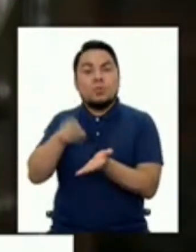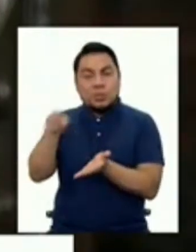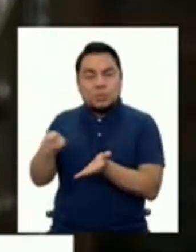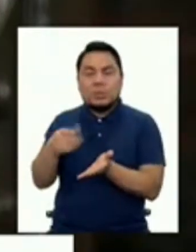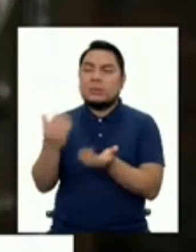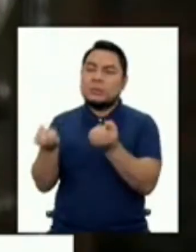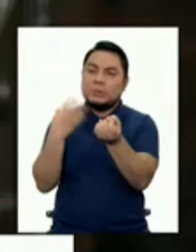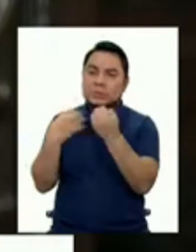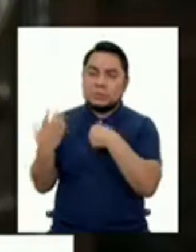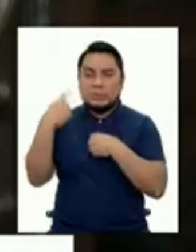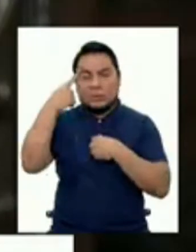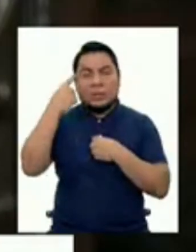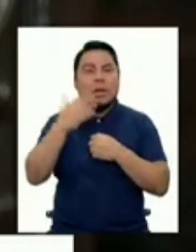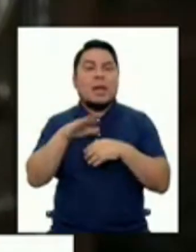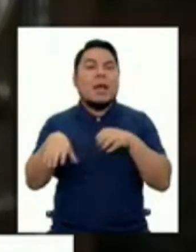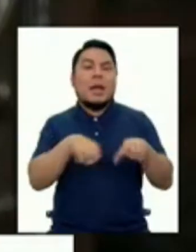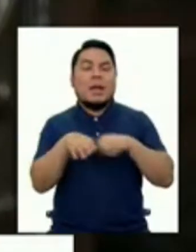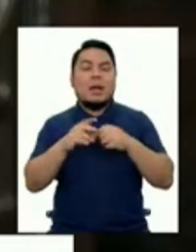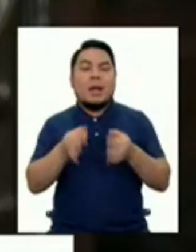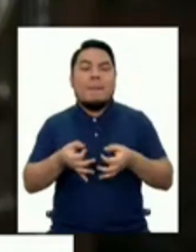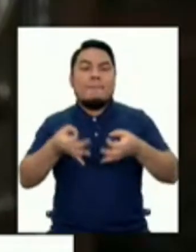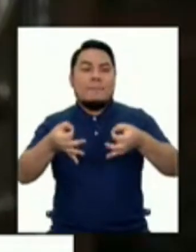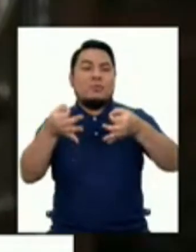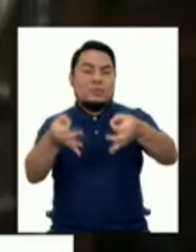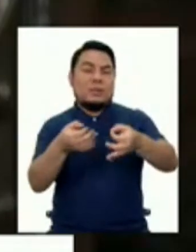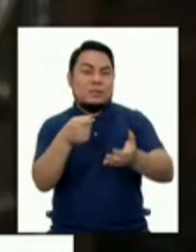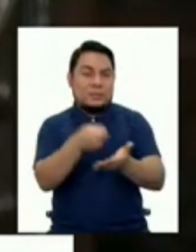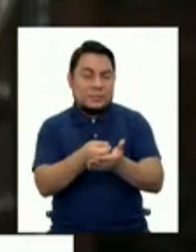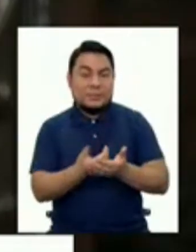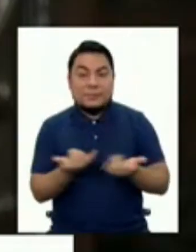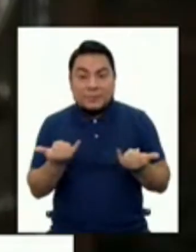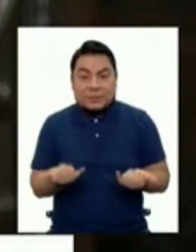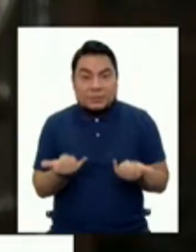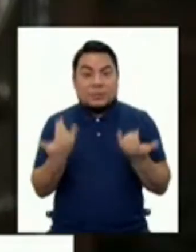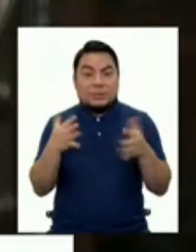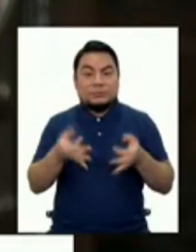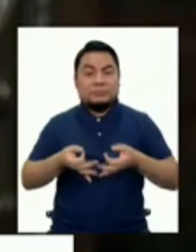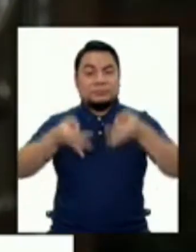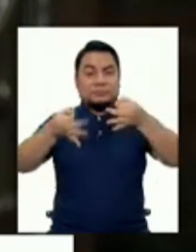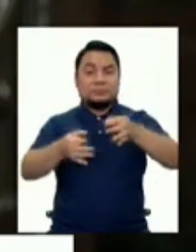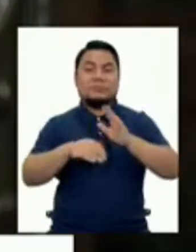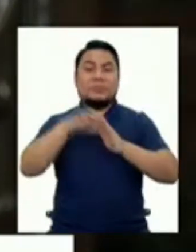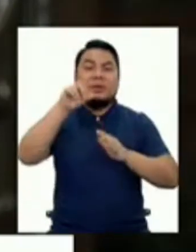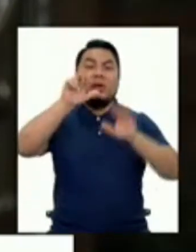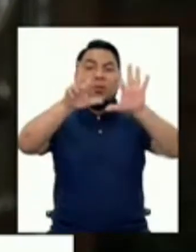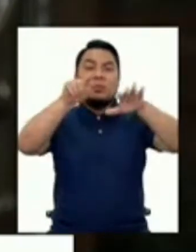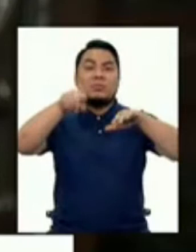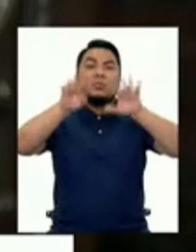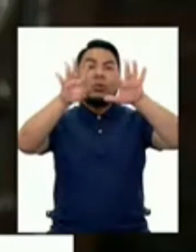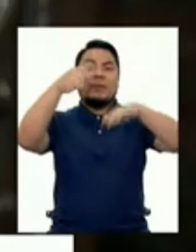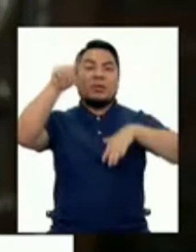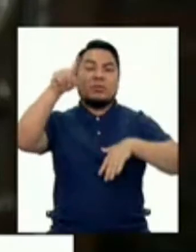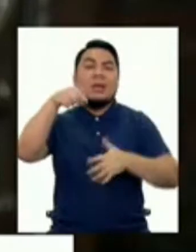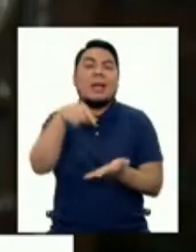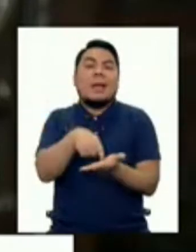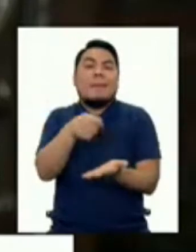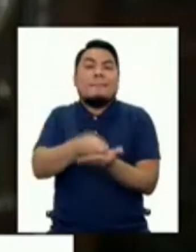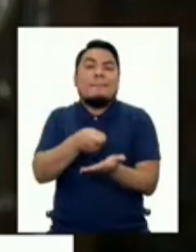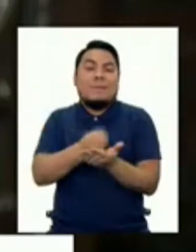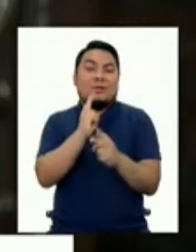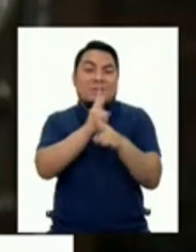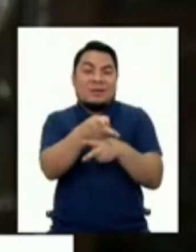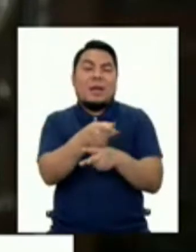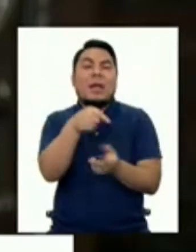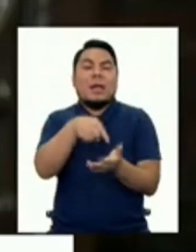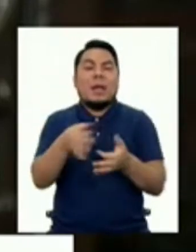varios instrumentos para poder realizar las reprogramaciones. Al día de hoy se han reprogramado más de 8.9 millones de créditos y